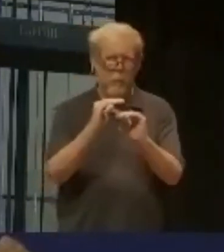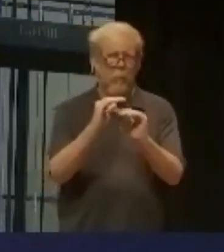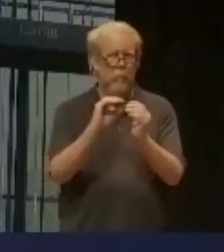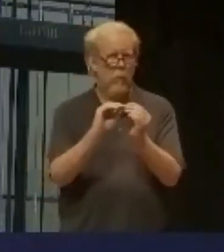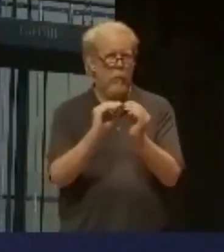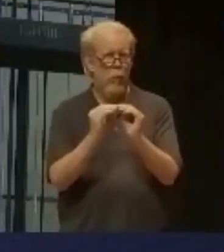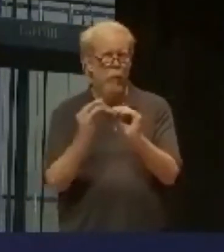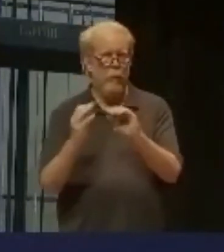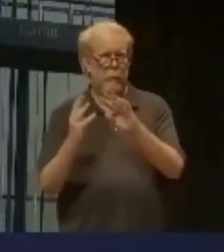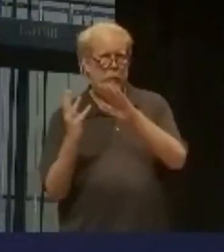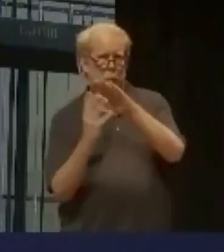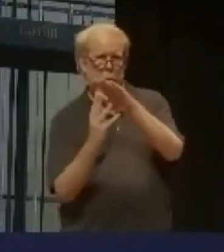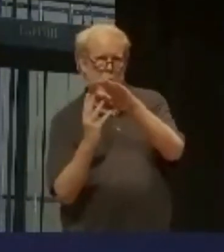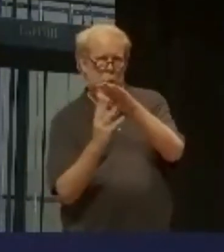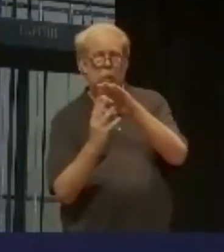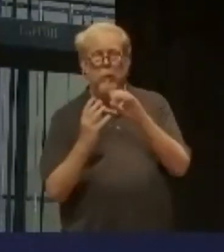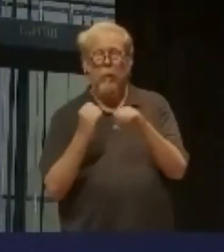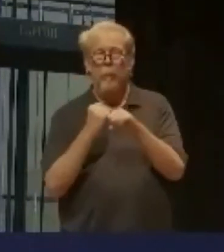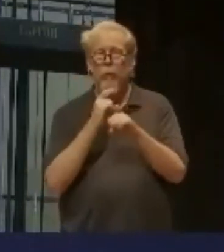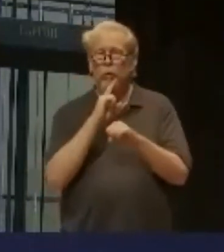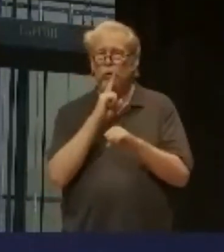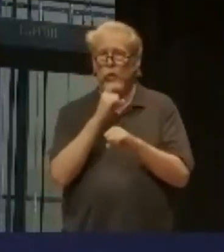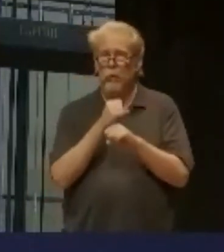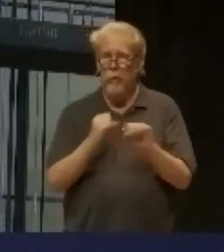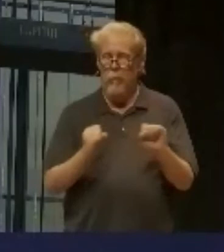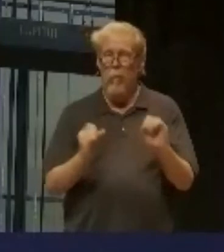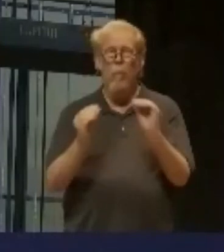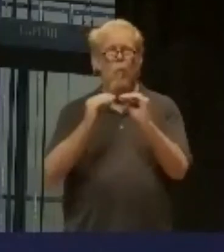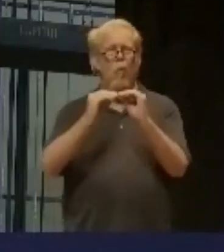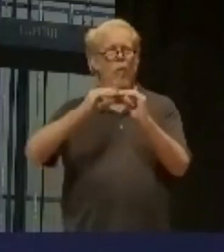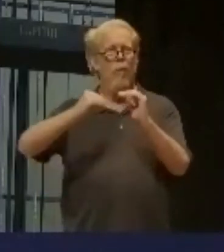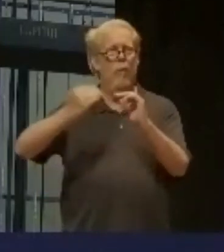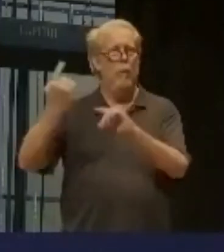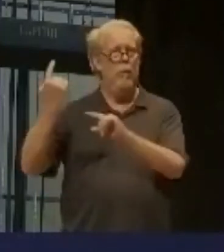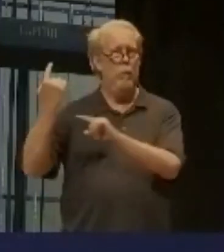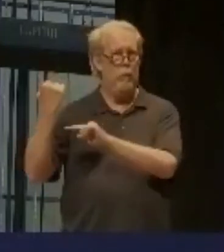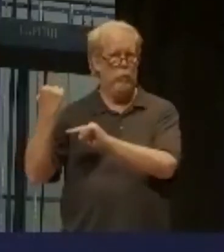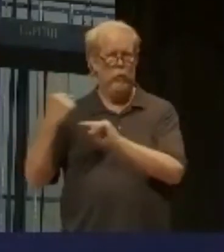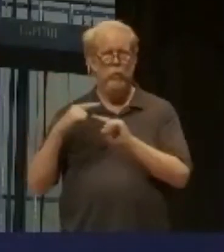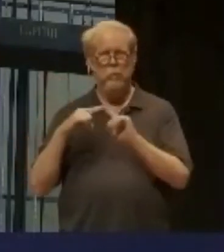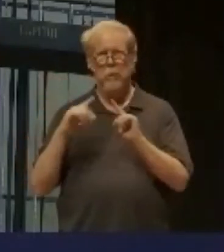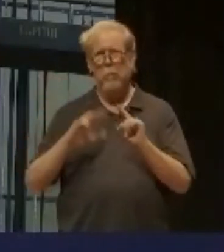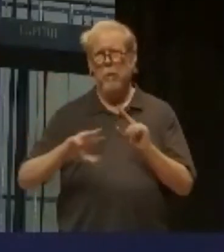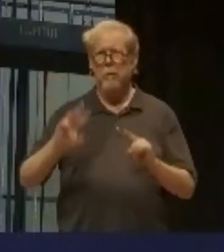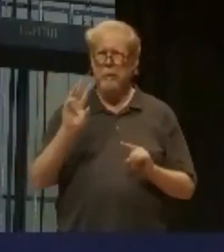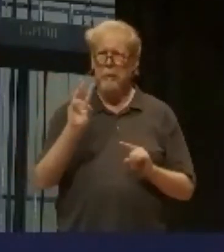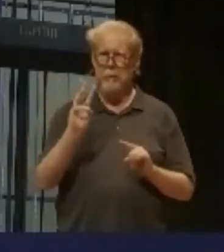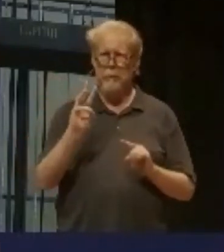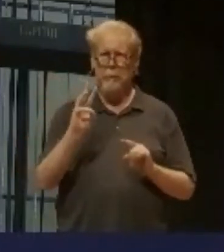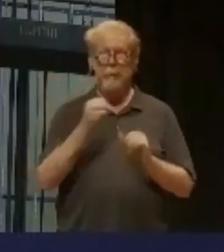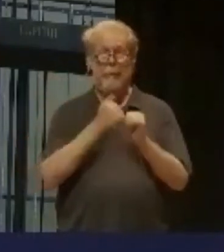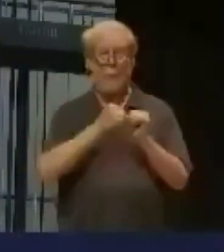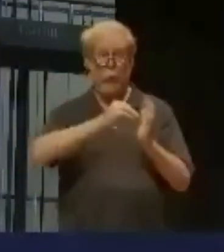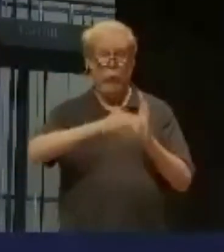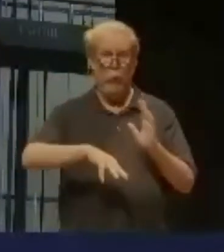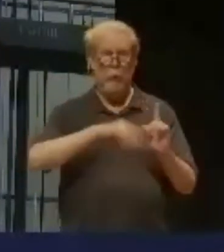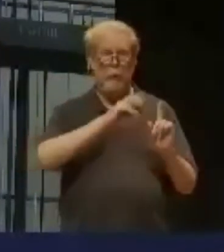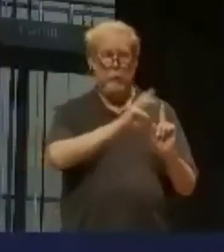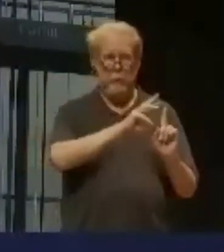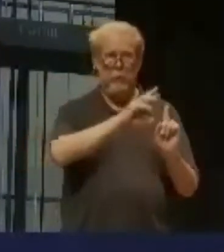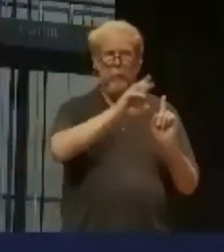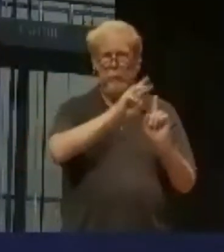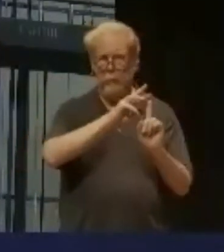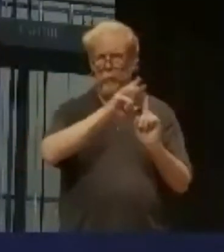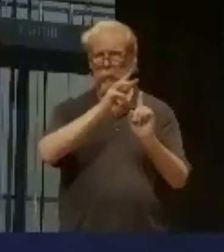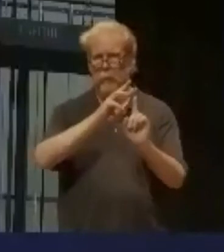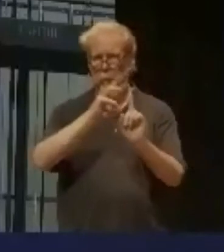la cantidad de personas, especialmente porque queremos asegurarnos de mantenernos seguros. Pero estamos pensando que van a haber unas 6 personas